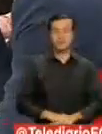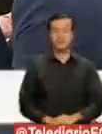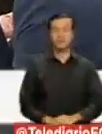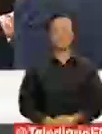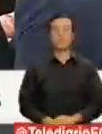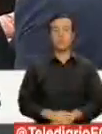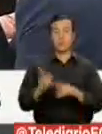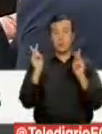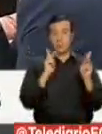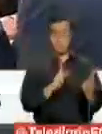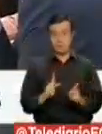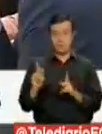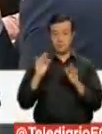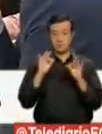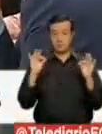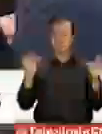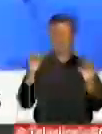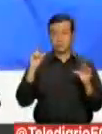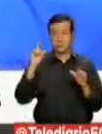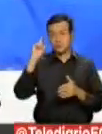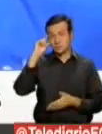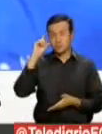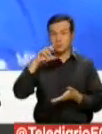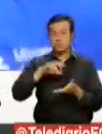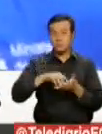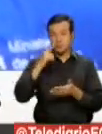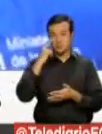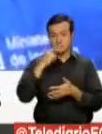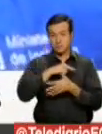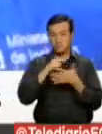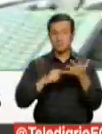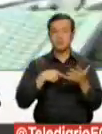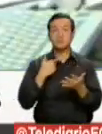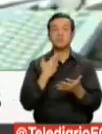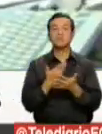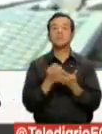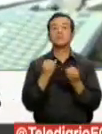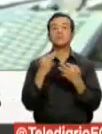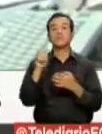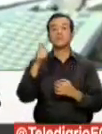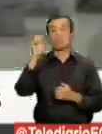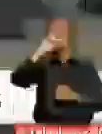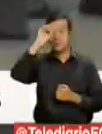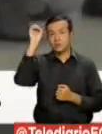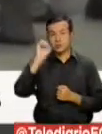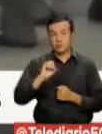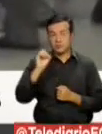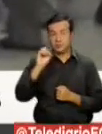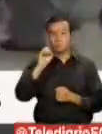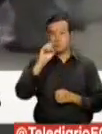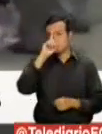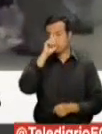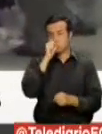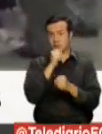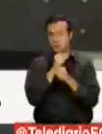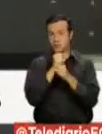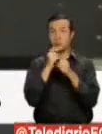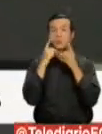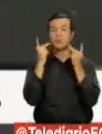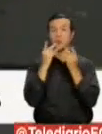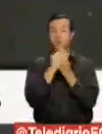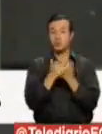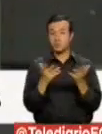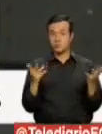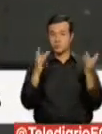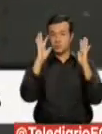El plan de optimización que impulsa el Ejecutivo contempla una reducción del 10% de las nóminas en el sector público. Así lo explicó